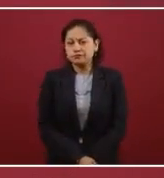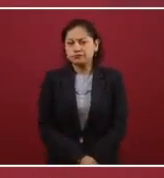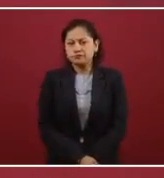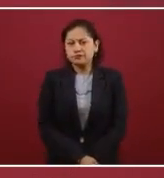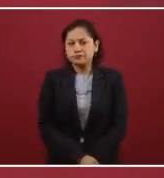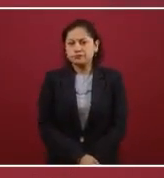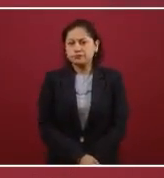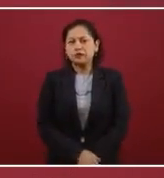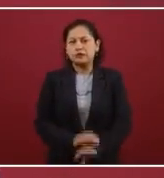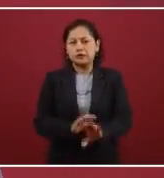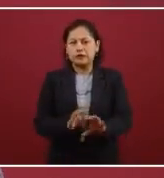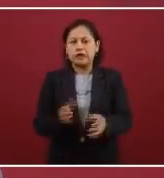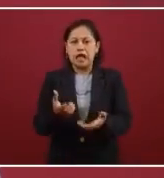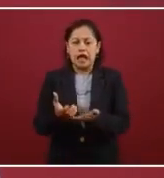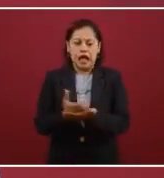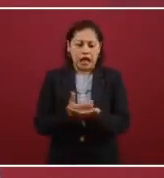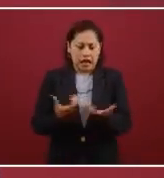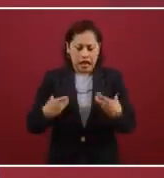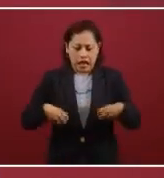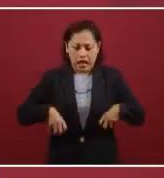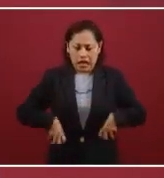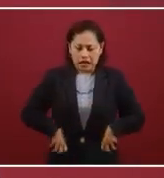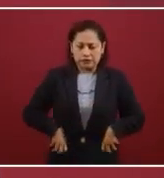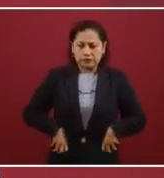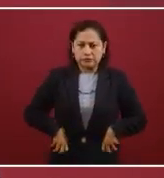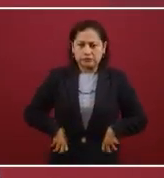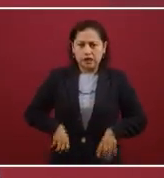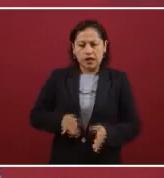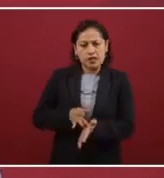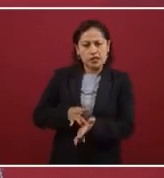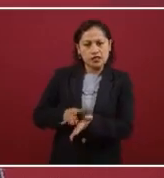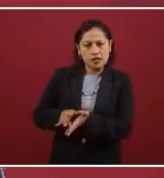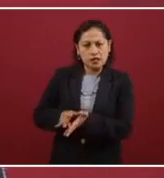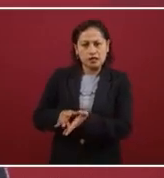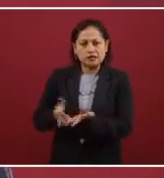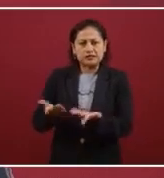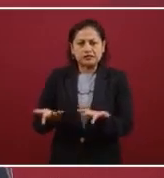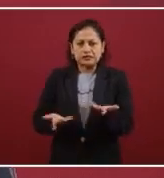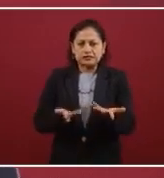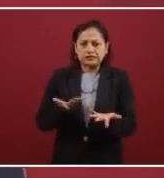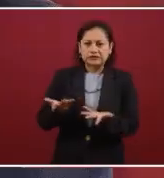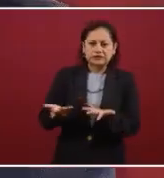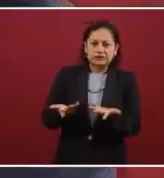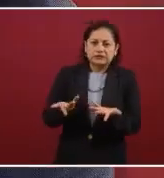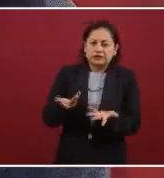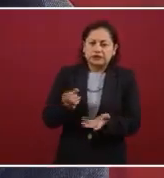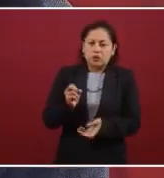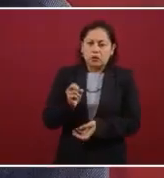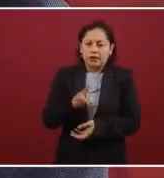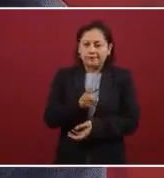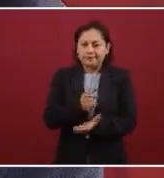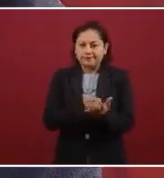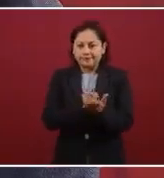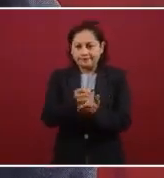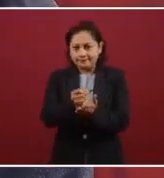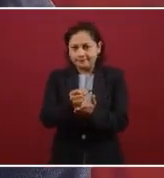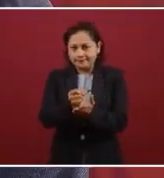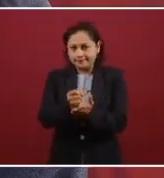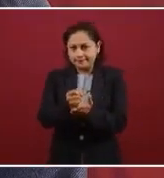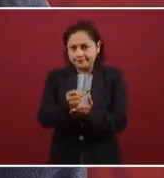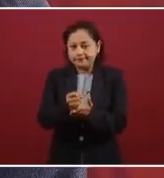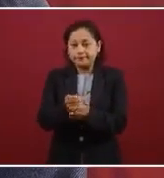entregarles la Secretaría de Seguridad Pública y luego la Secretaría de